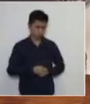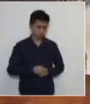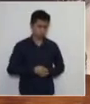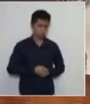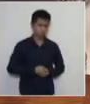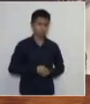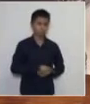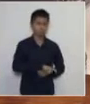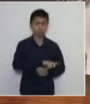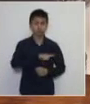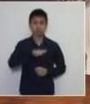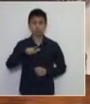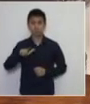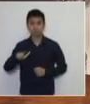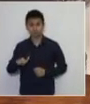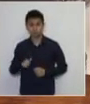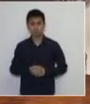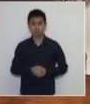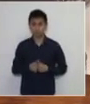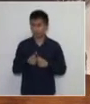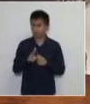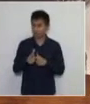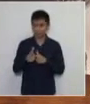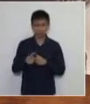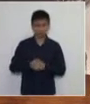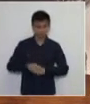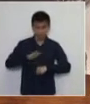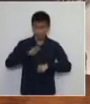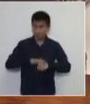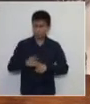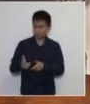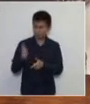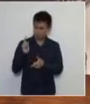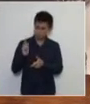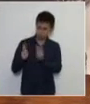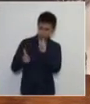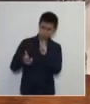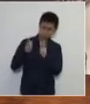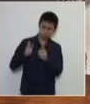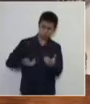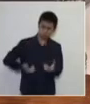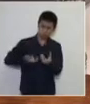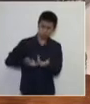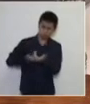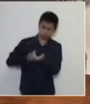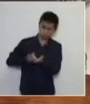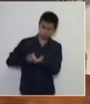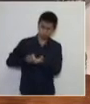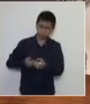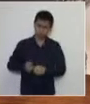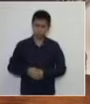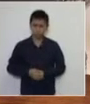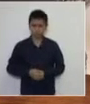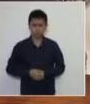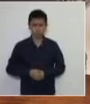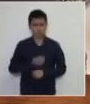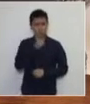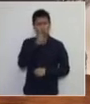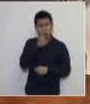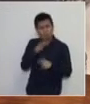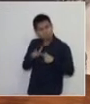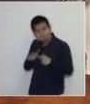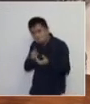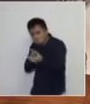hacer continuaba con la agresión esto es con los disparos de arma de fuego los elementos de la policía estatal continuaron repeliendo esa